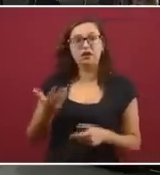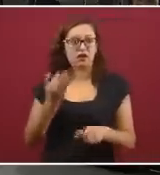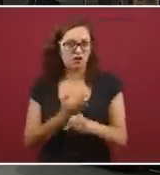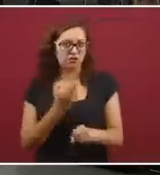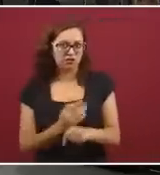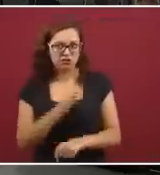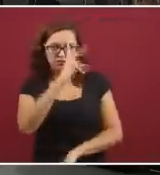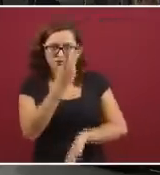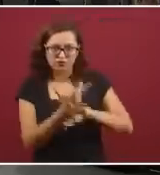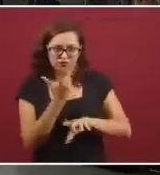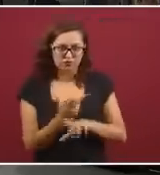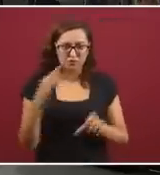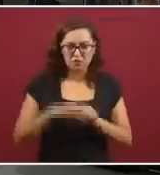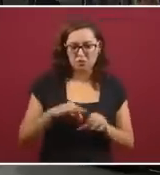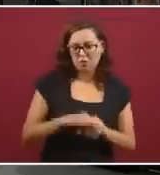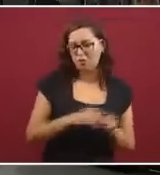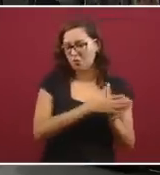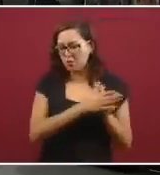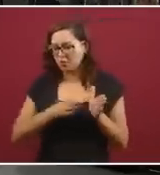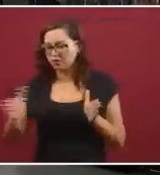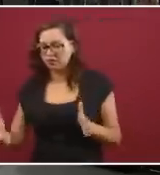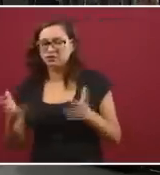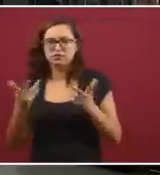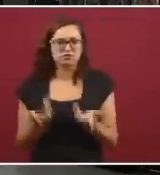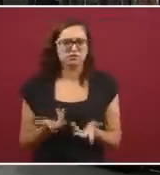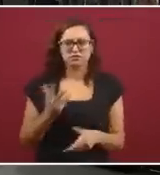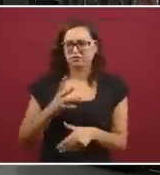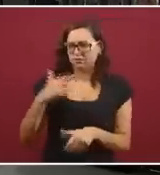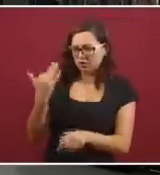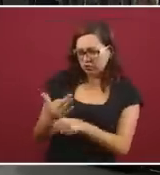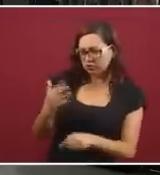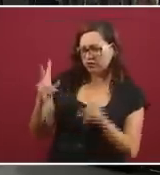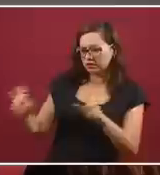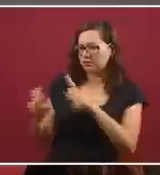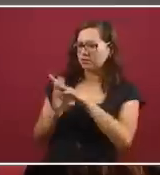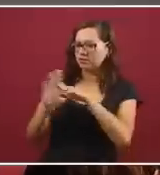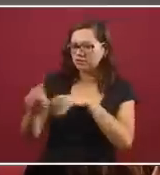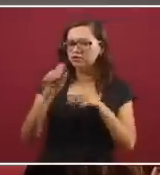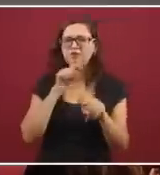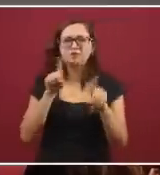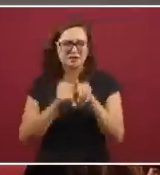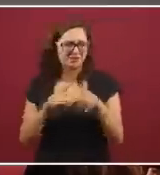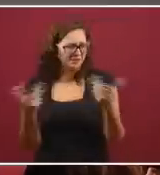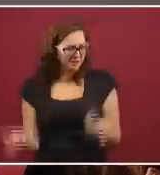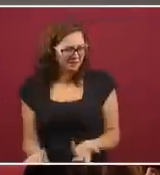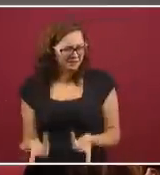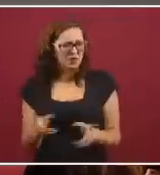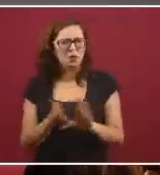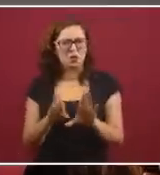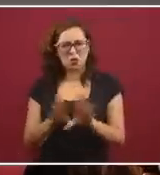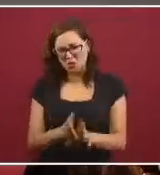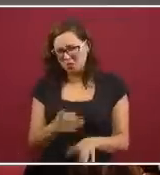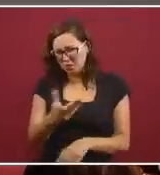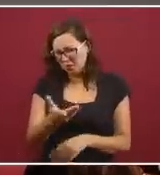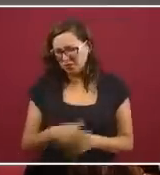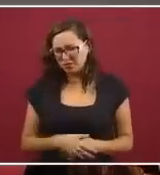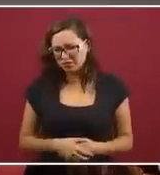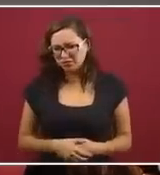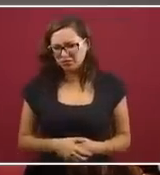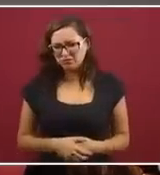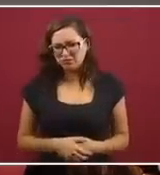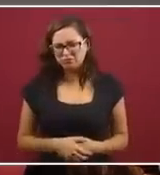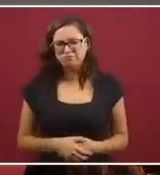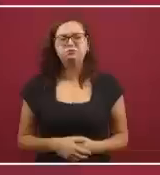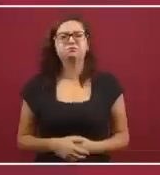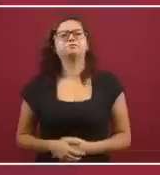viene esto en este tema qué opinaría gracias y si me permite otra pregunta bueno es muy buena en la relación que tenemos